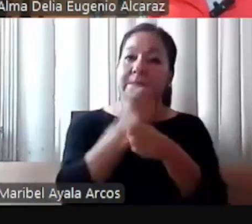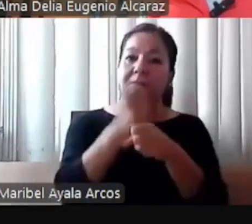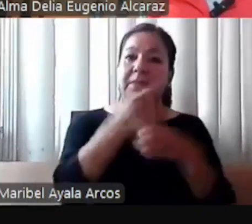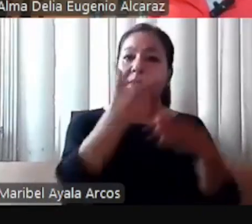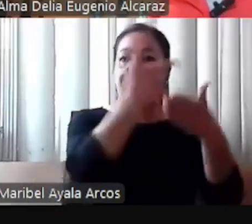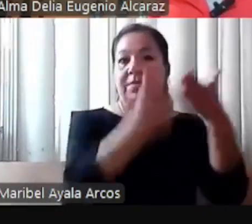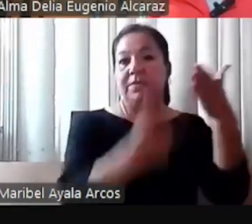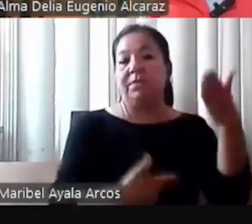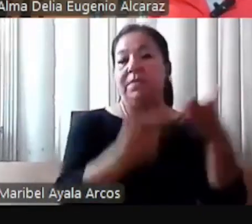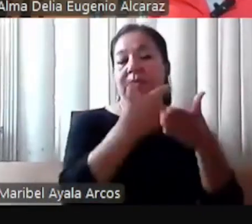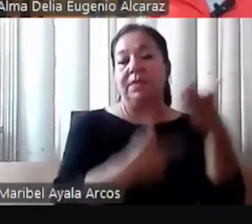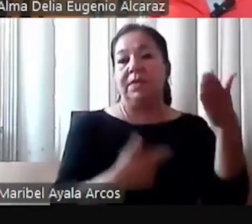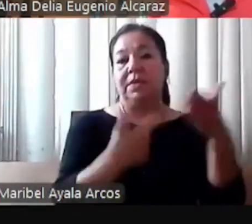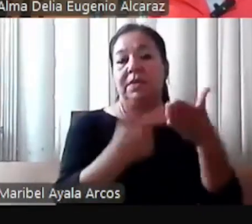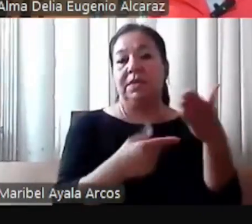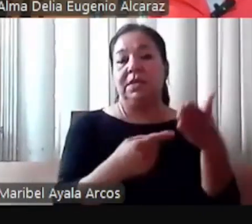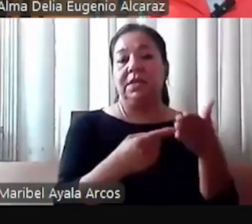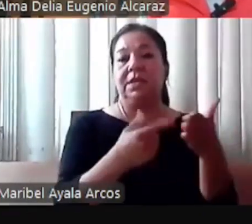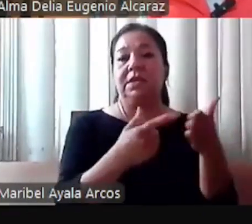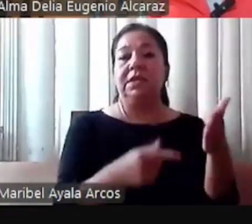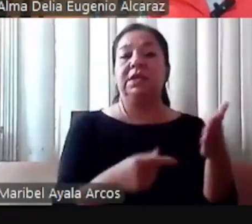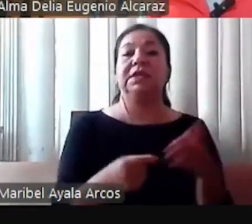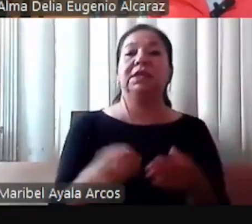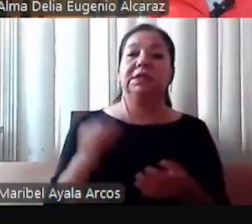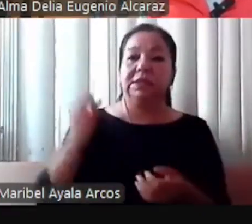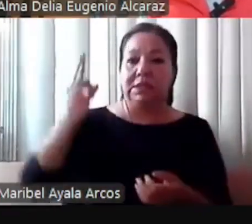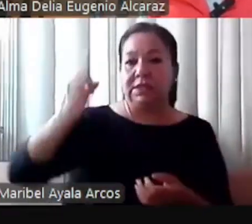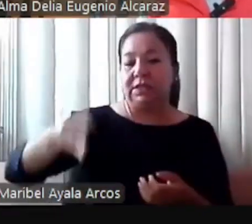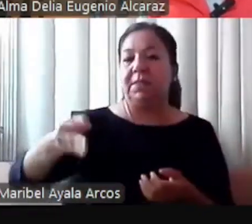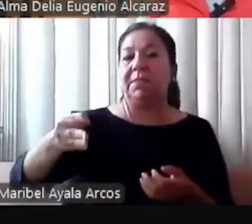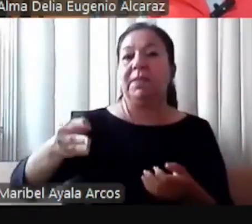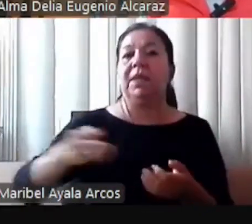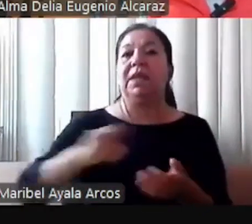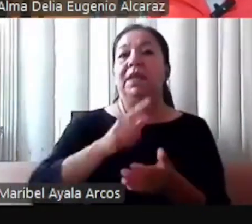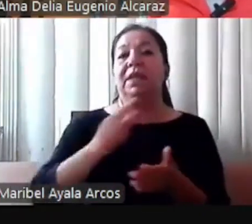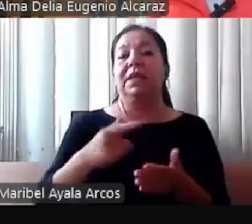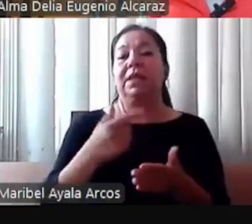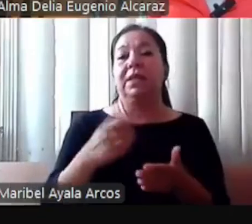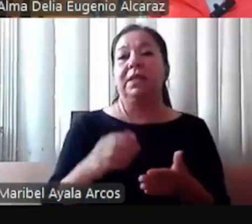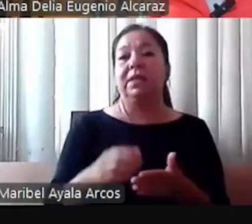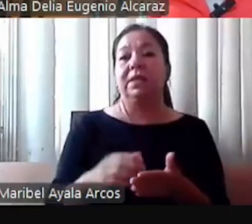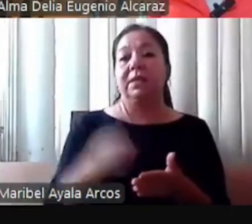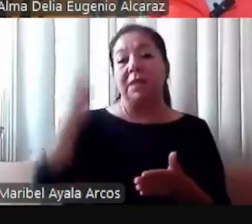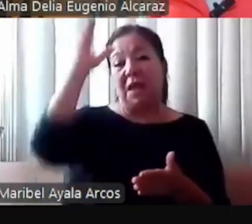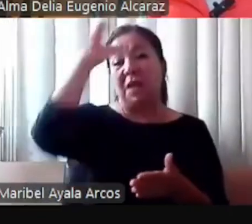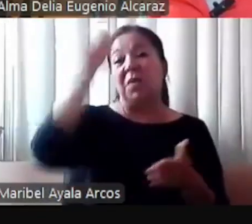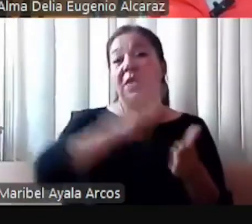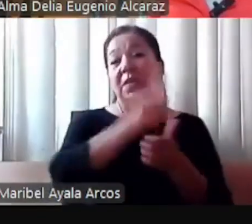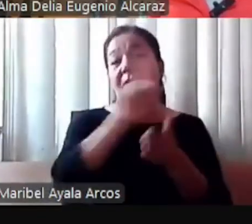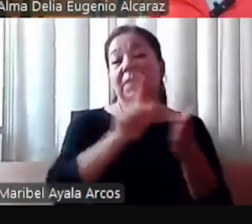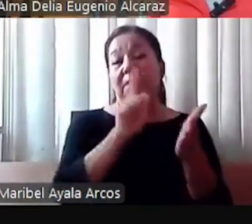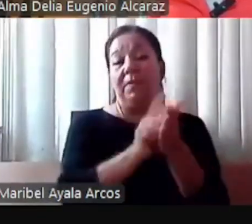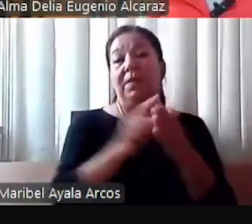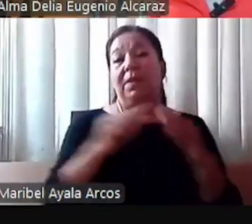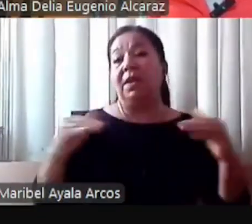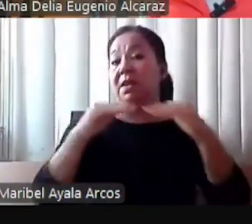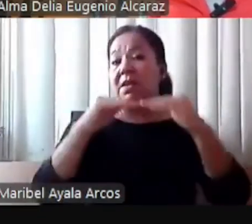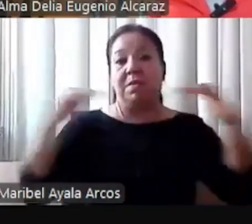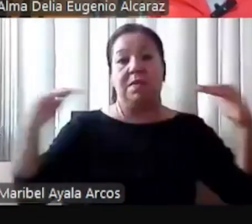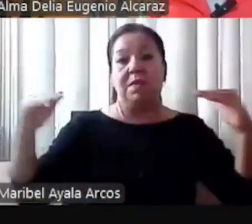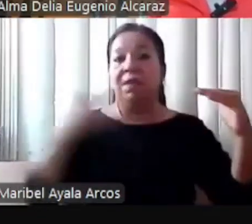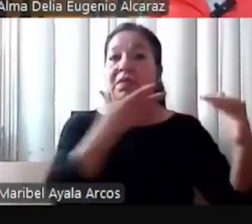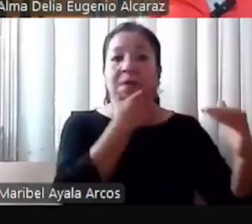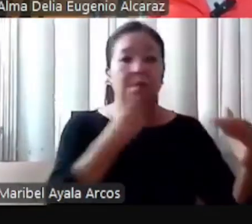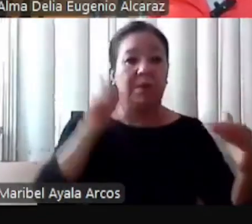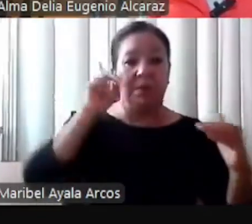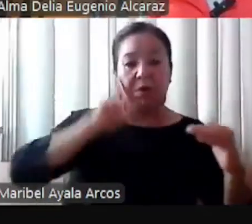el Partido de la Revolución Democrática, es acorde a los lineamientos para garantizar la integración paritaria del Congreso y los ayuntamientos en el